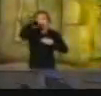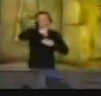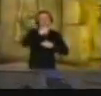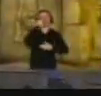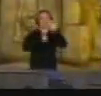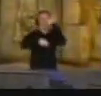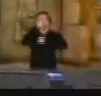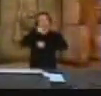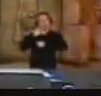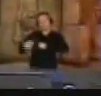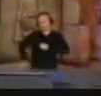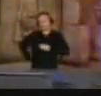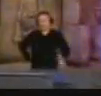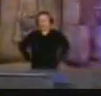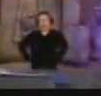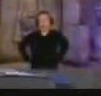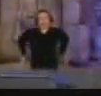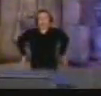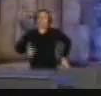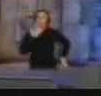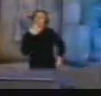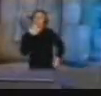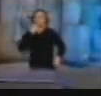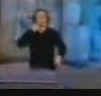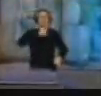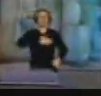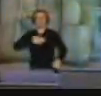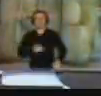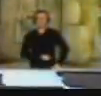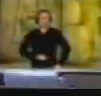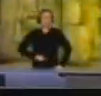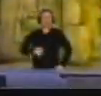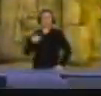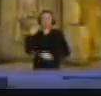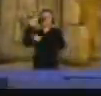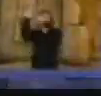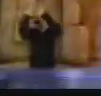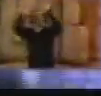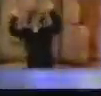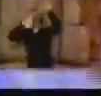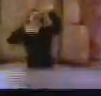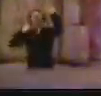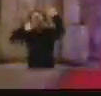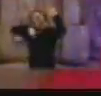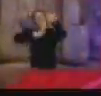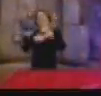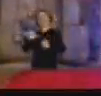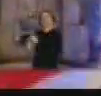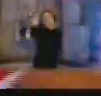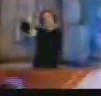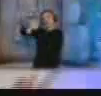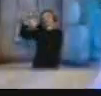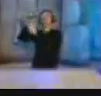Si te entra hambre, frena, da tu salto a esta tienda, que vamos a hacerle competencia a Naturhaw. Si hay un kilo que